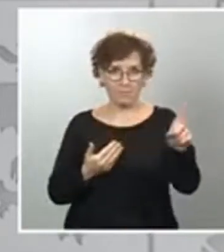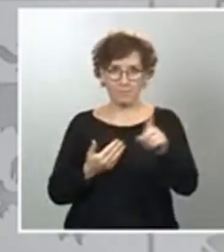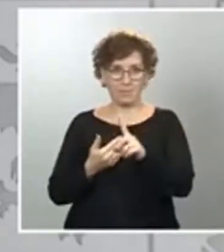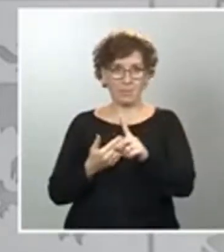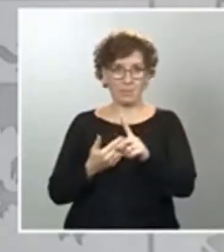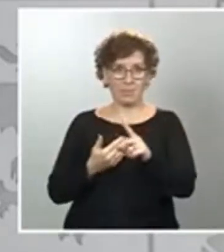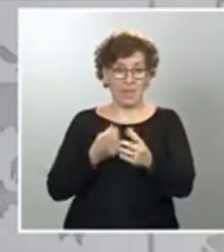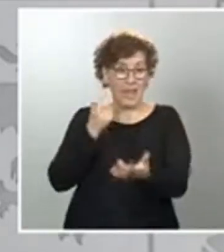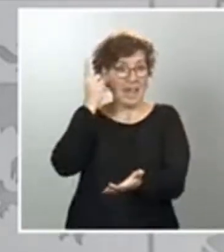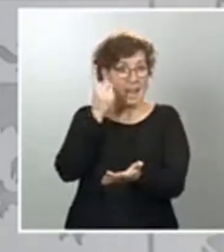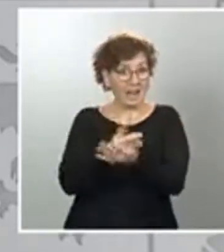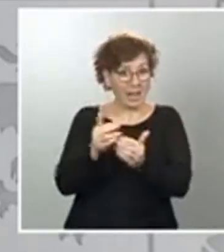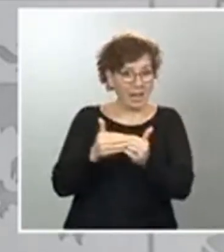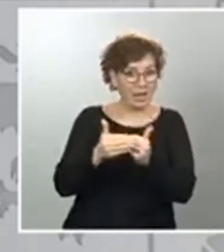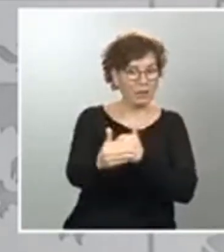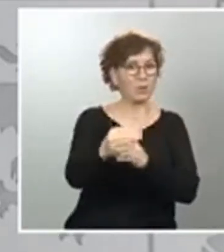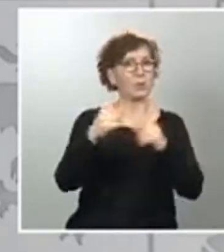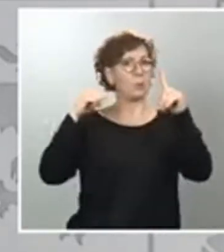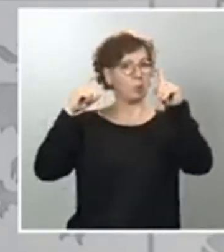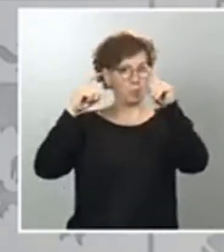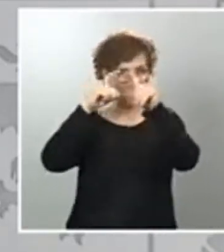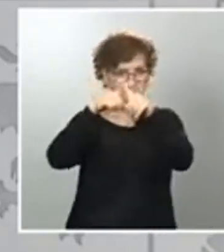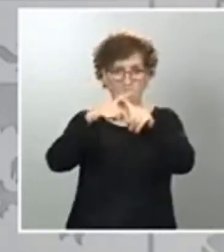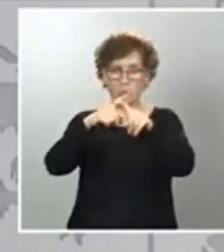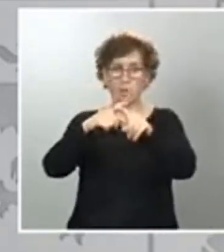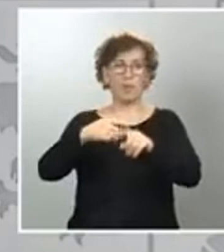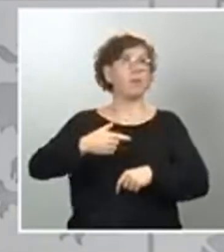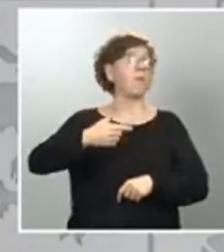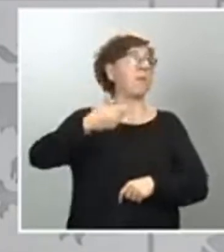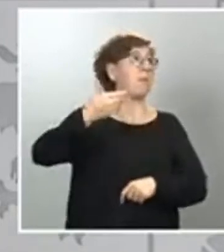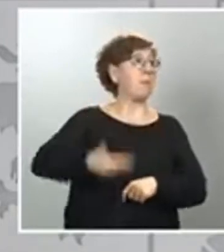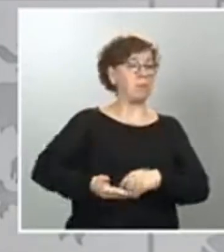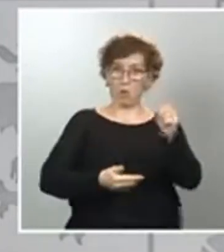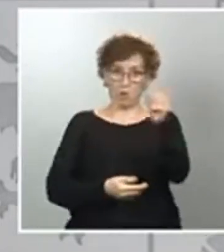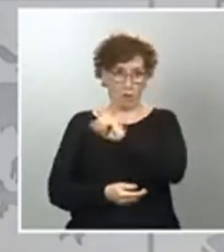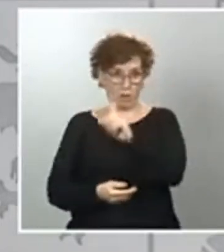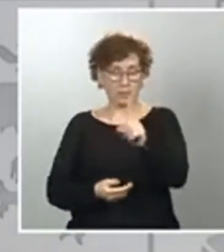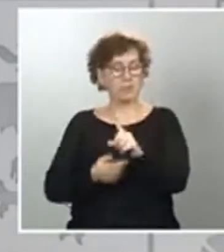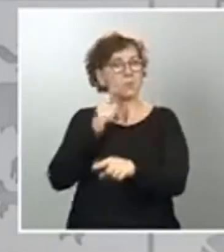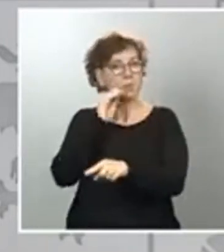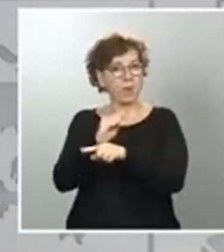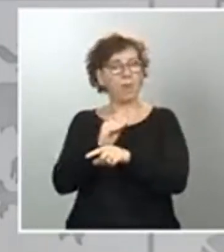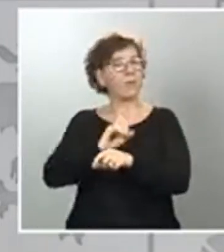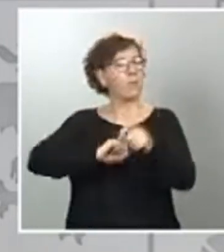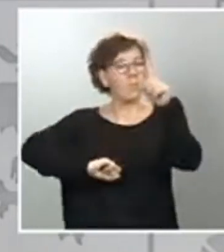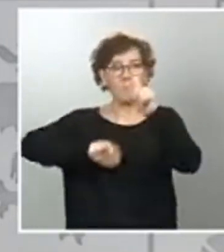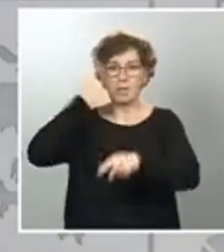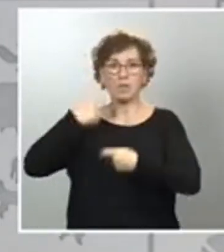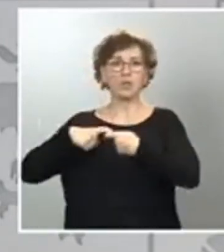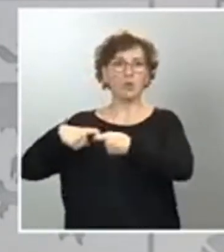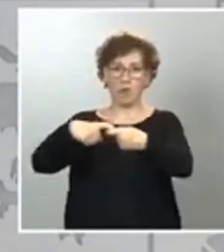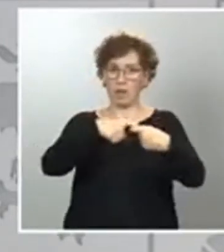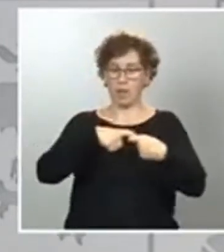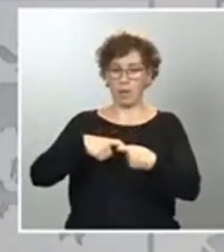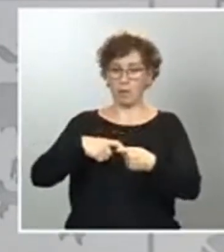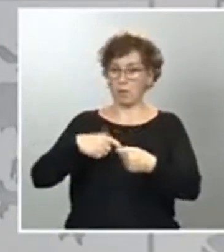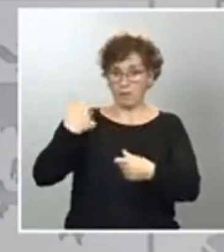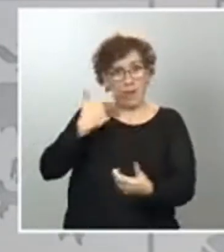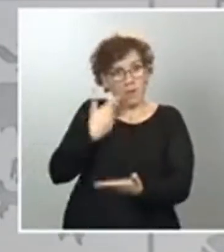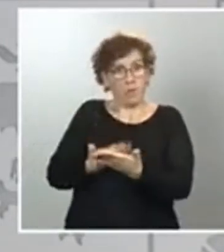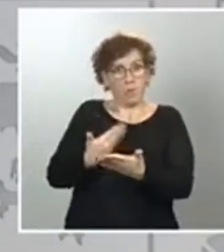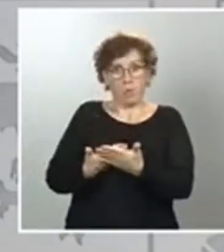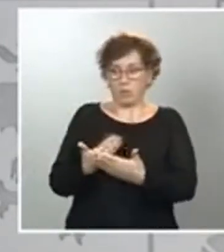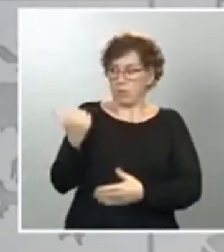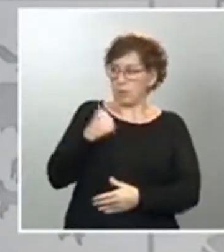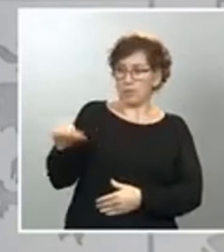extraordinariamente complejo que tenemos enfrente. No lo minusvaloremos y, sobre todo, seamos solidarios. Hemos demostrado a lo largo de estas semanas un espíritu de